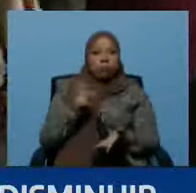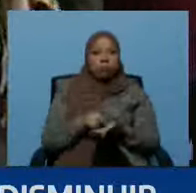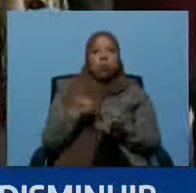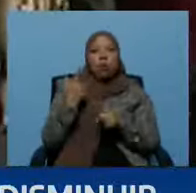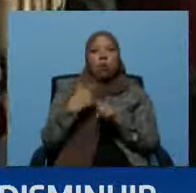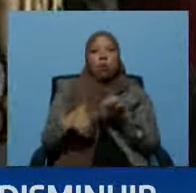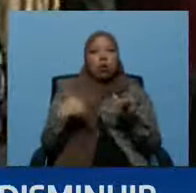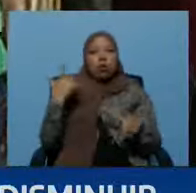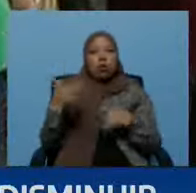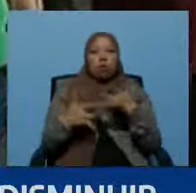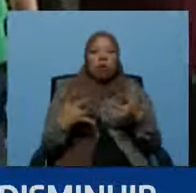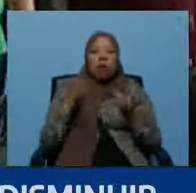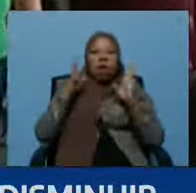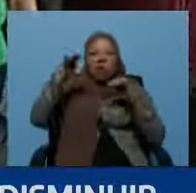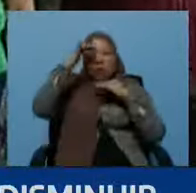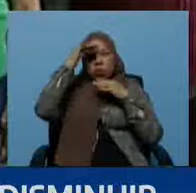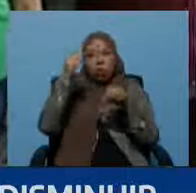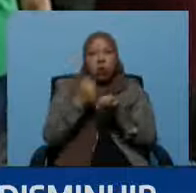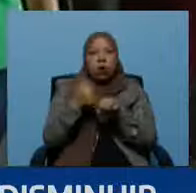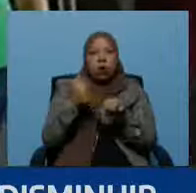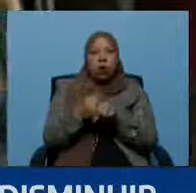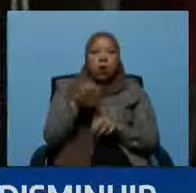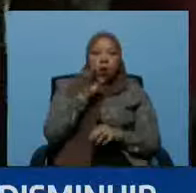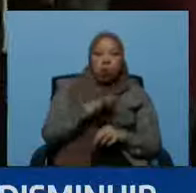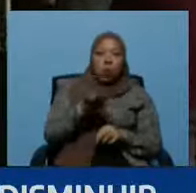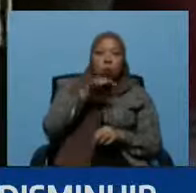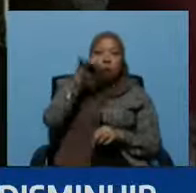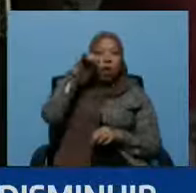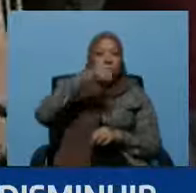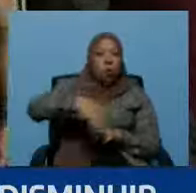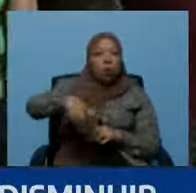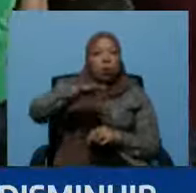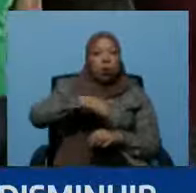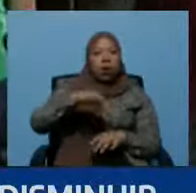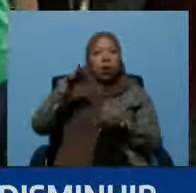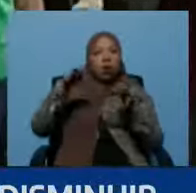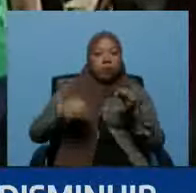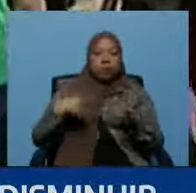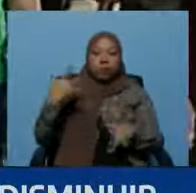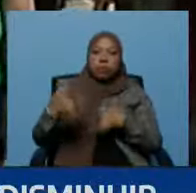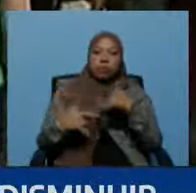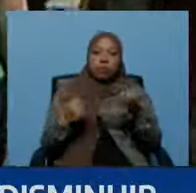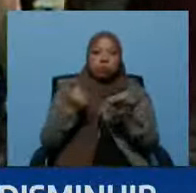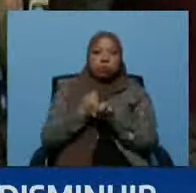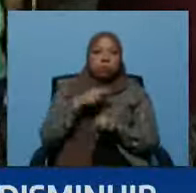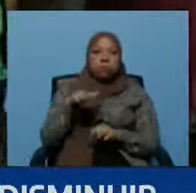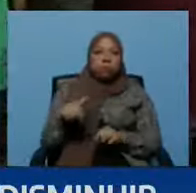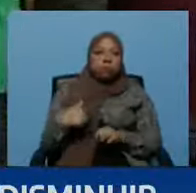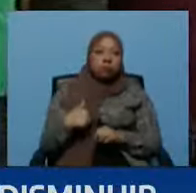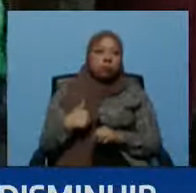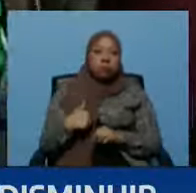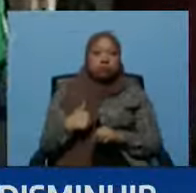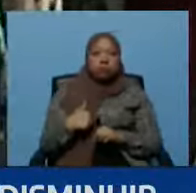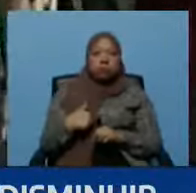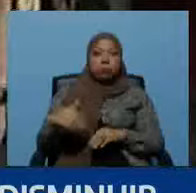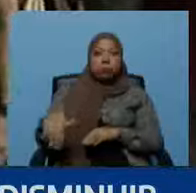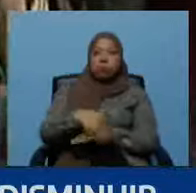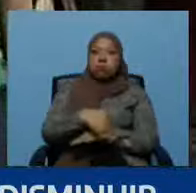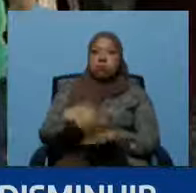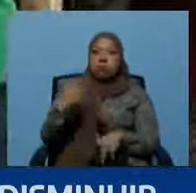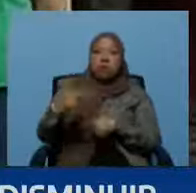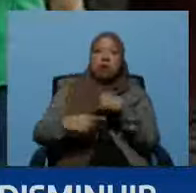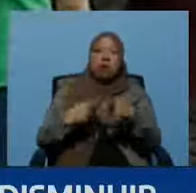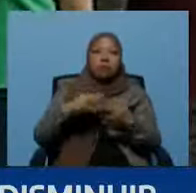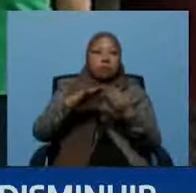óptima capacidad para atender en lo social a nuestro pueblo. Fortalecidos como estamos, mi comandante en jefe, salimos a las calles, a